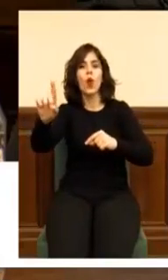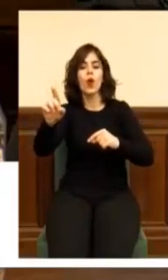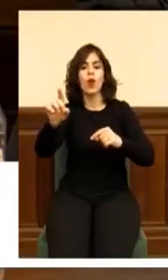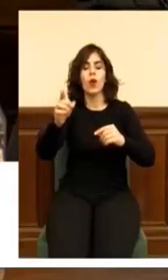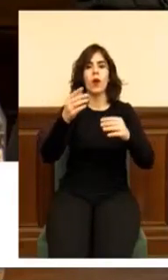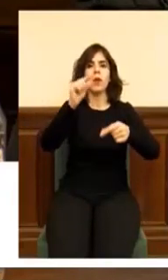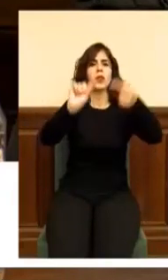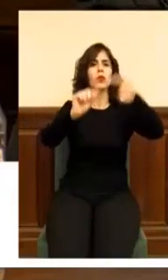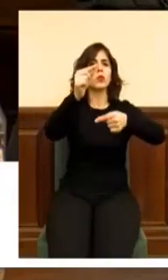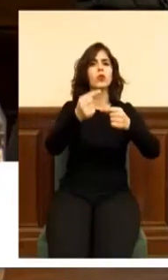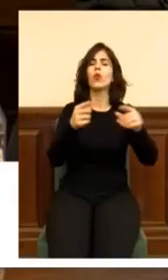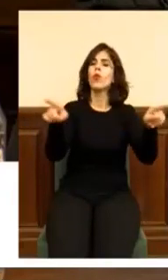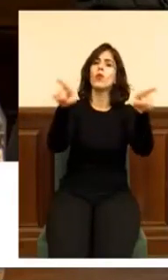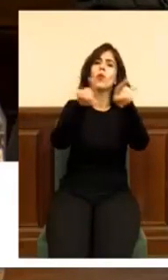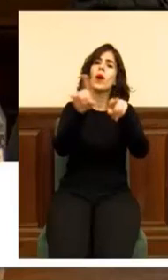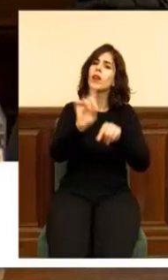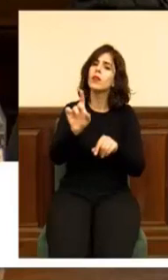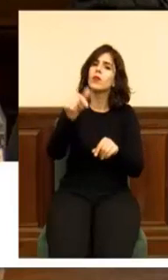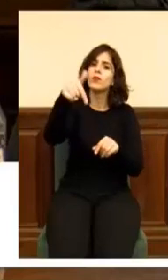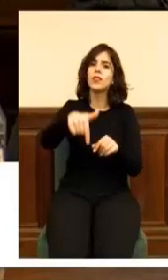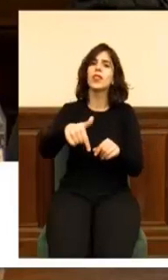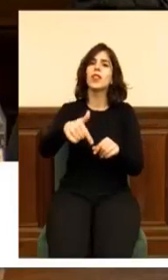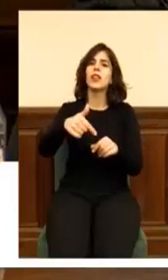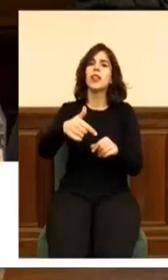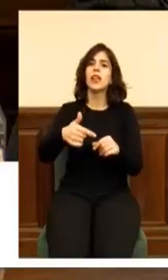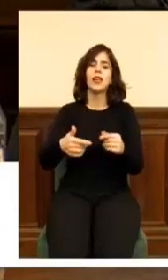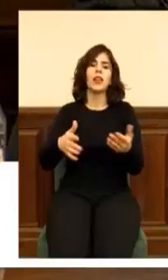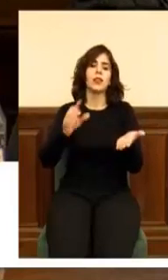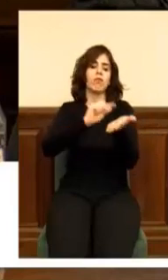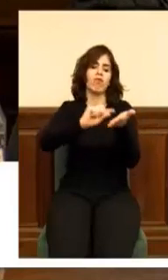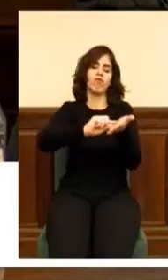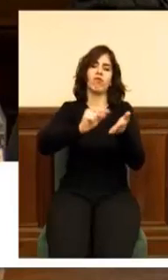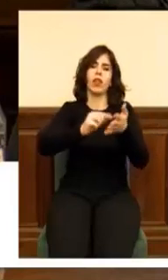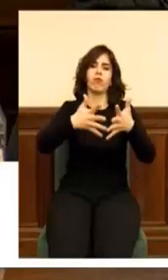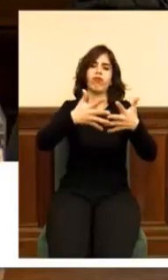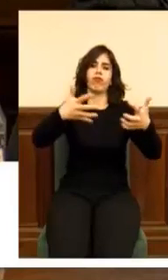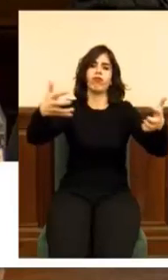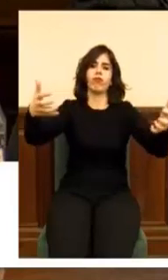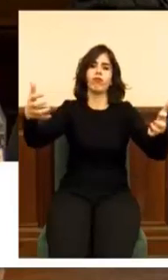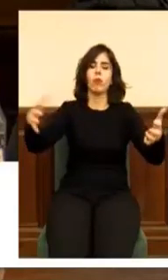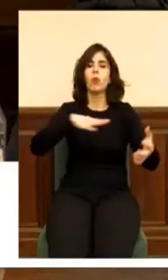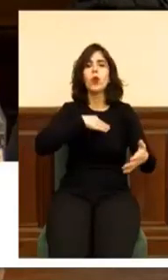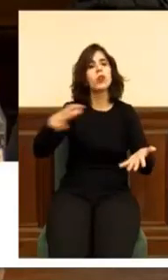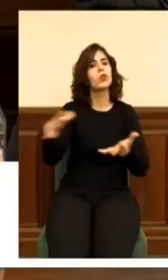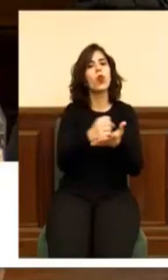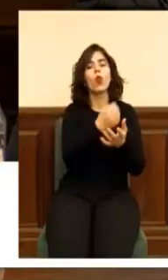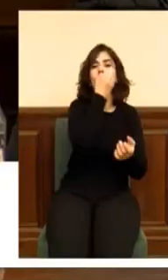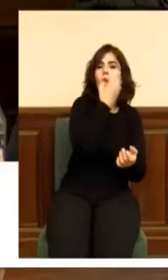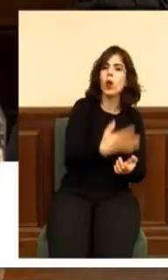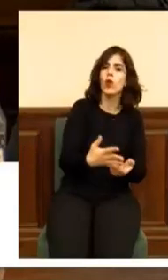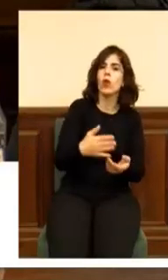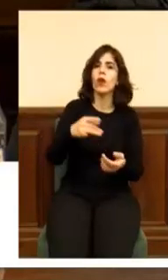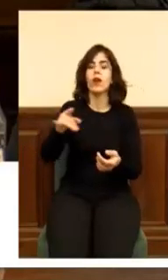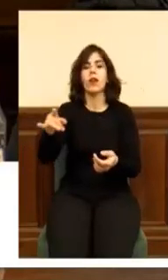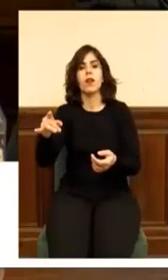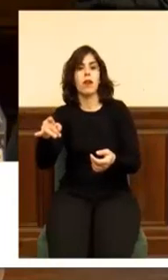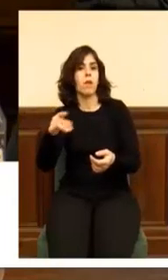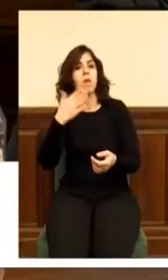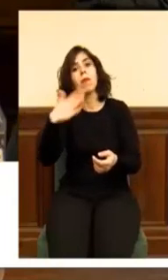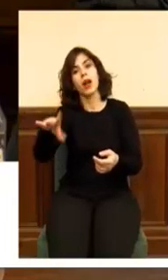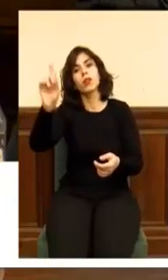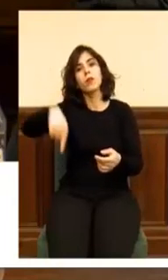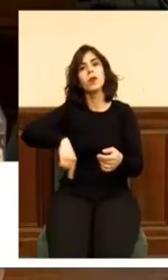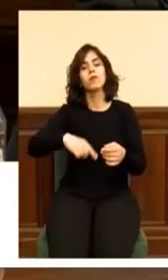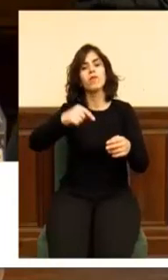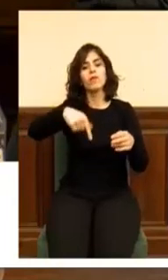2021. Y ya sabemos que el papel lo soporta todo, lo bueno y lo malo, pero la política